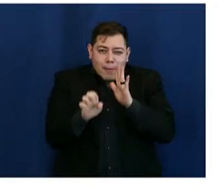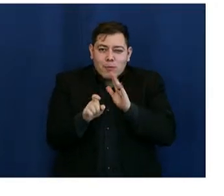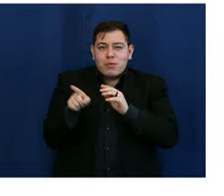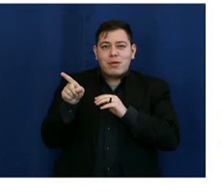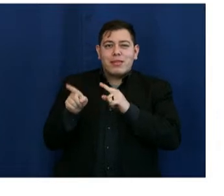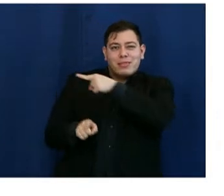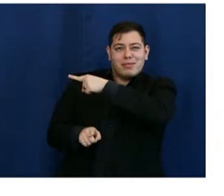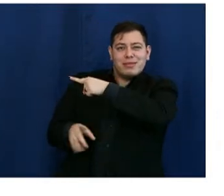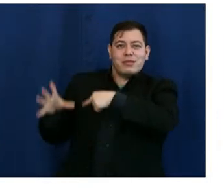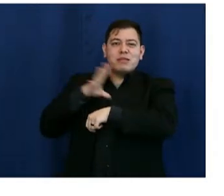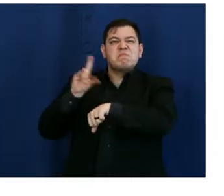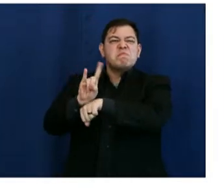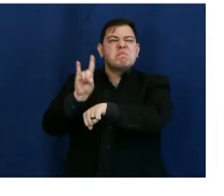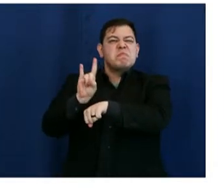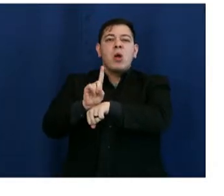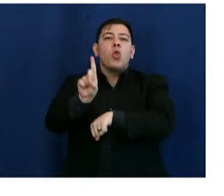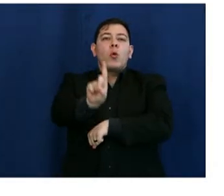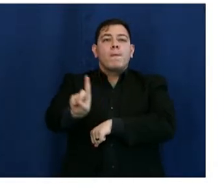aquí lo pueden ver.